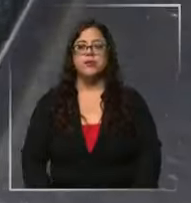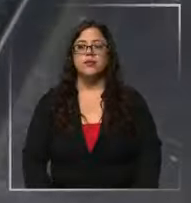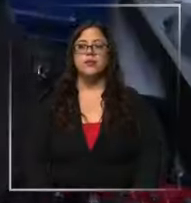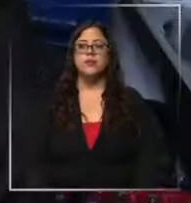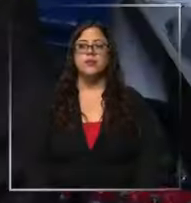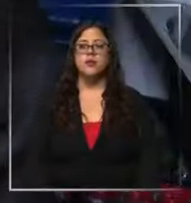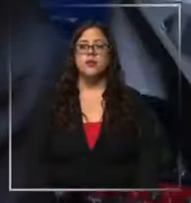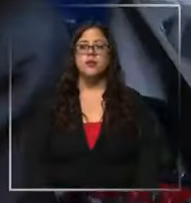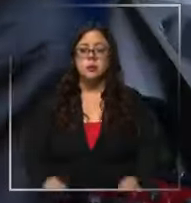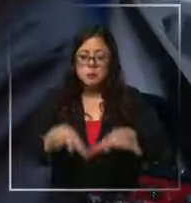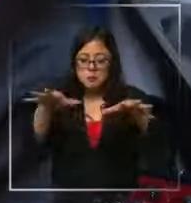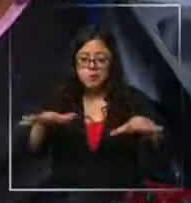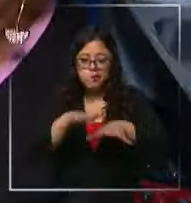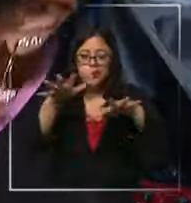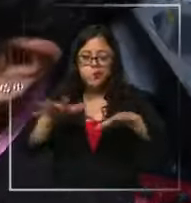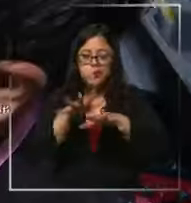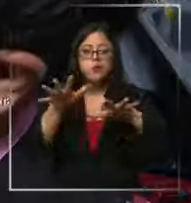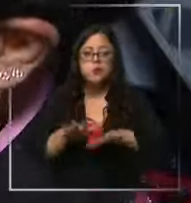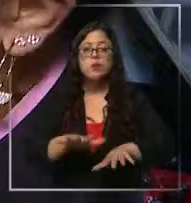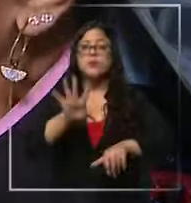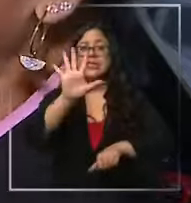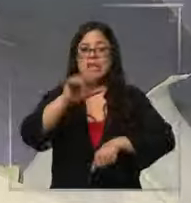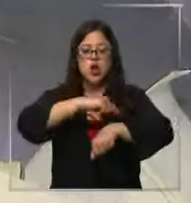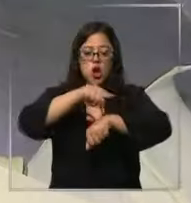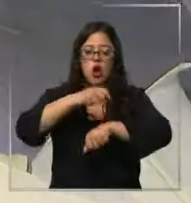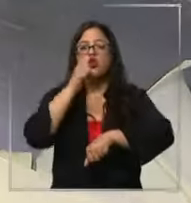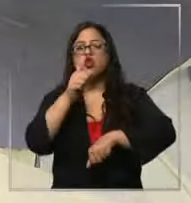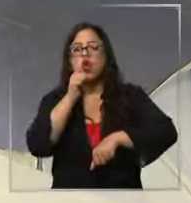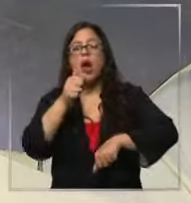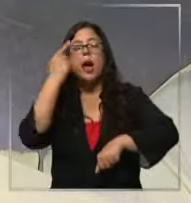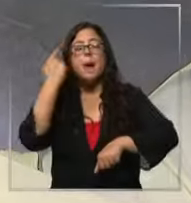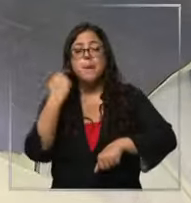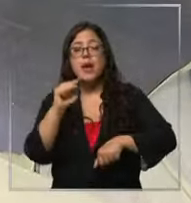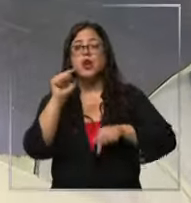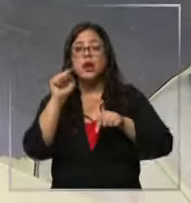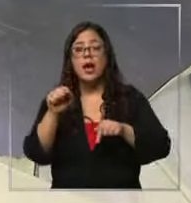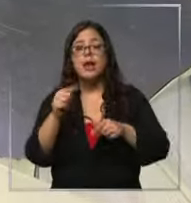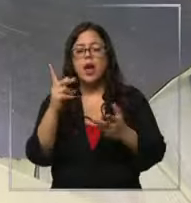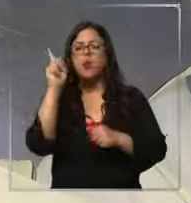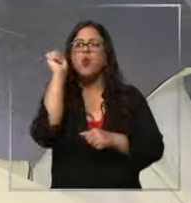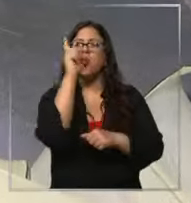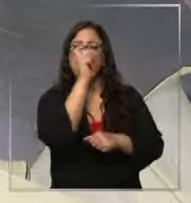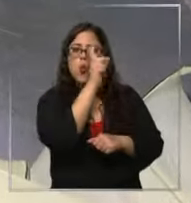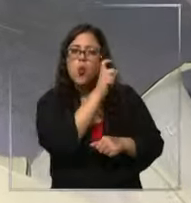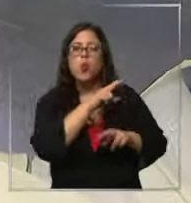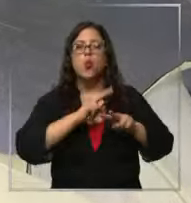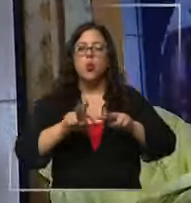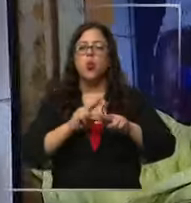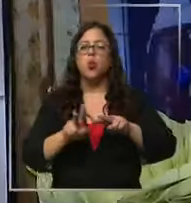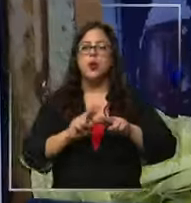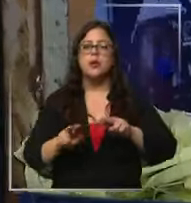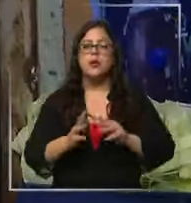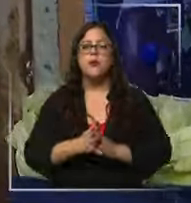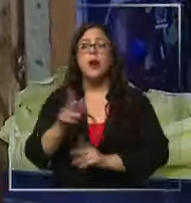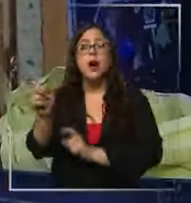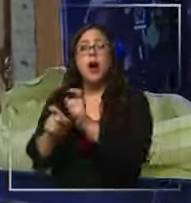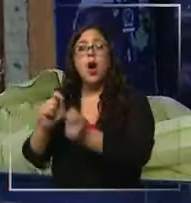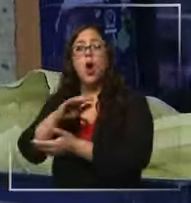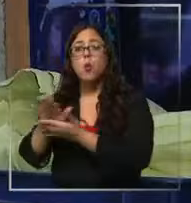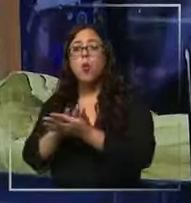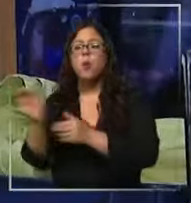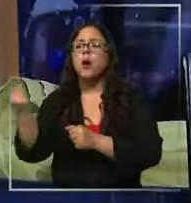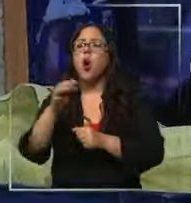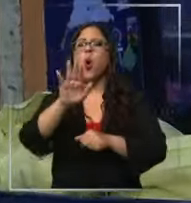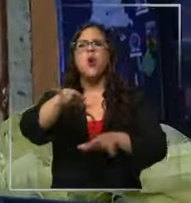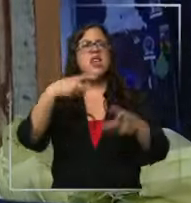Una ardua tarea que implica 5 horas diarias, pero que cada vez es más difícil de realizar. La gente, por ejemplo, dice,